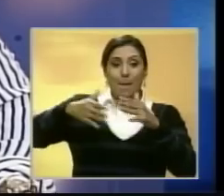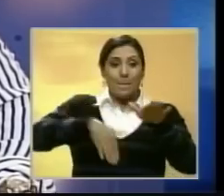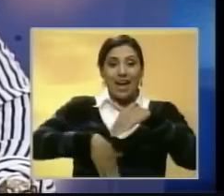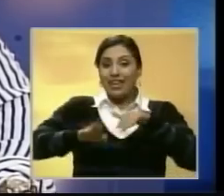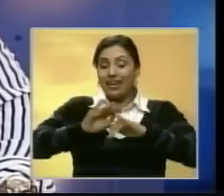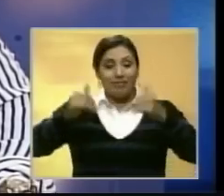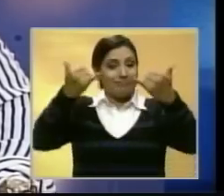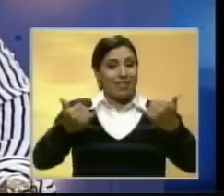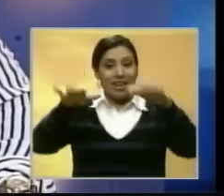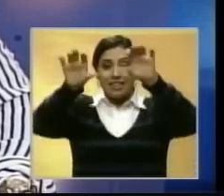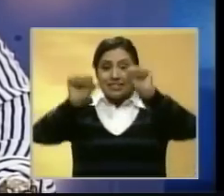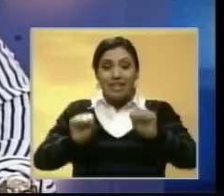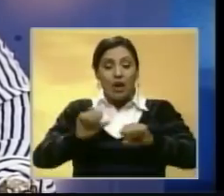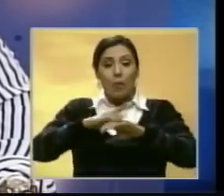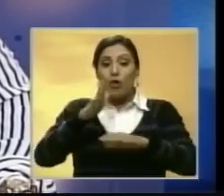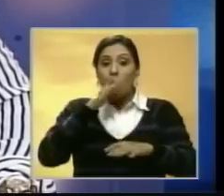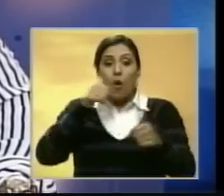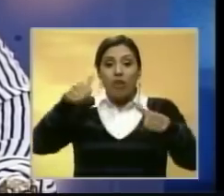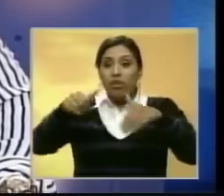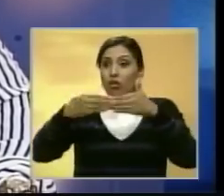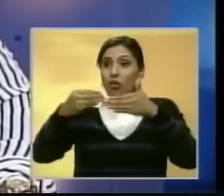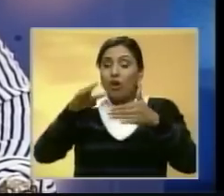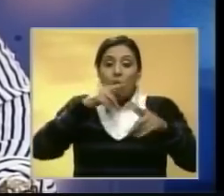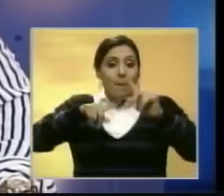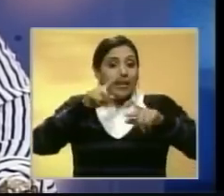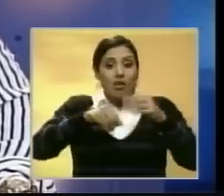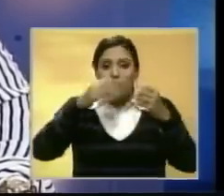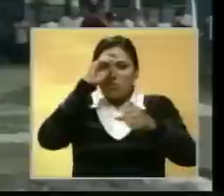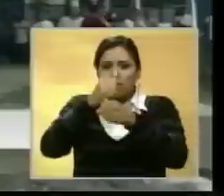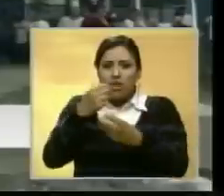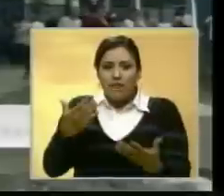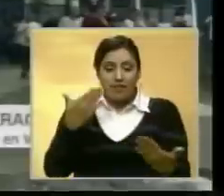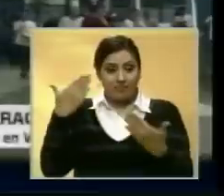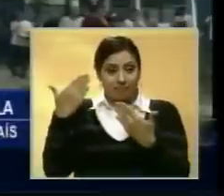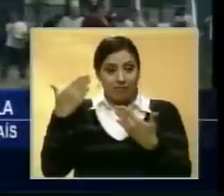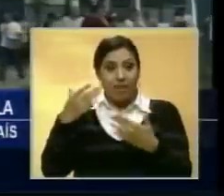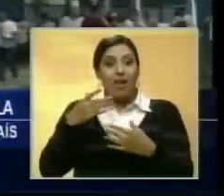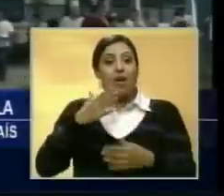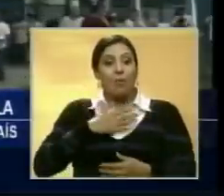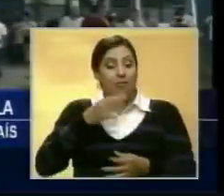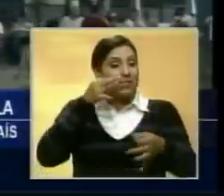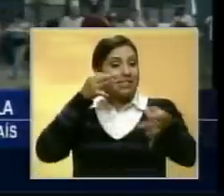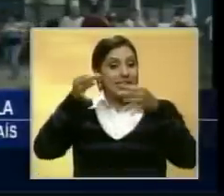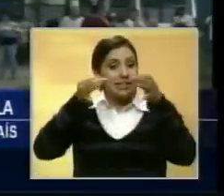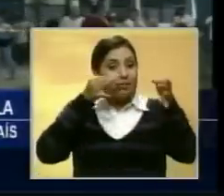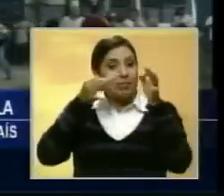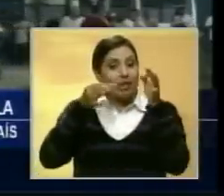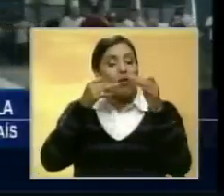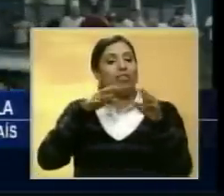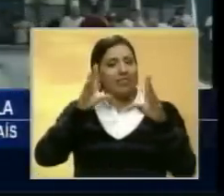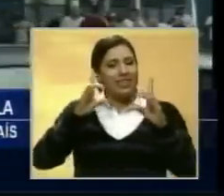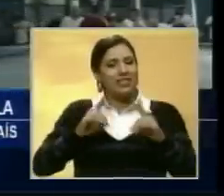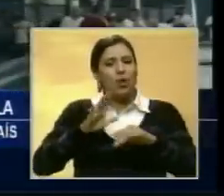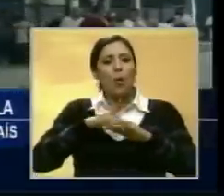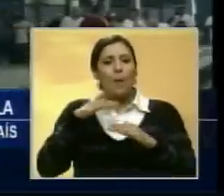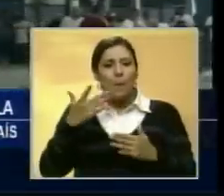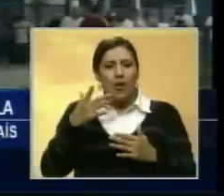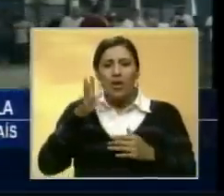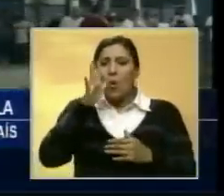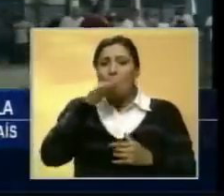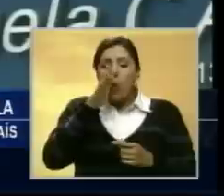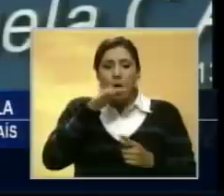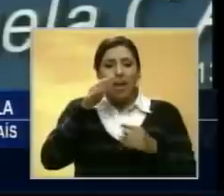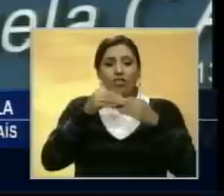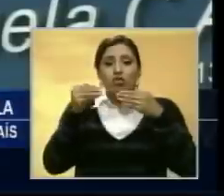efecto inmediato debido al persistente deterioro de las condiciones económicas. La transnacional explicó que su decisión responde a la carencia